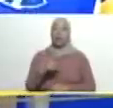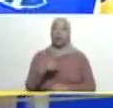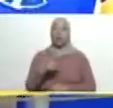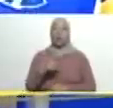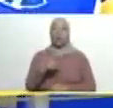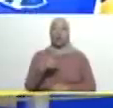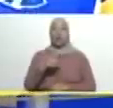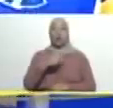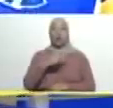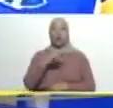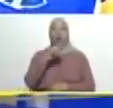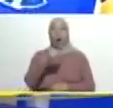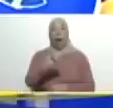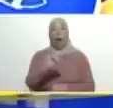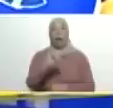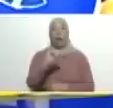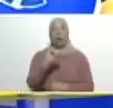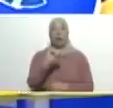hemos